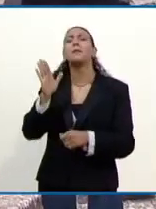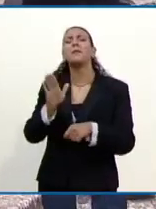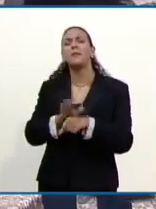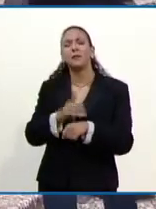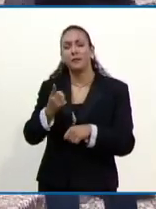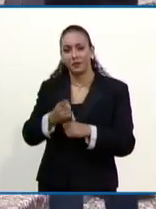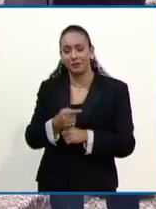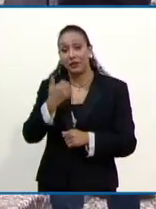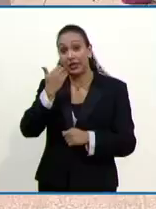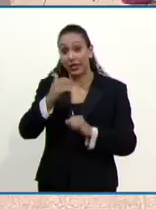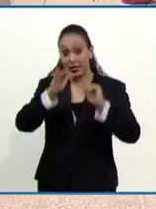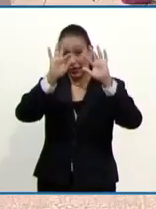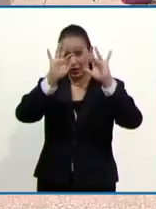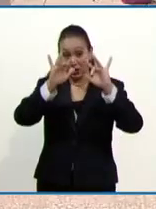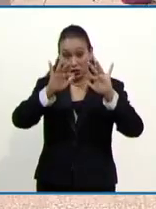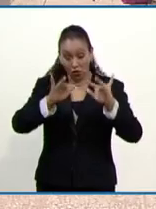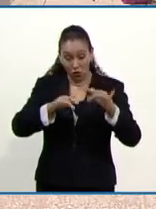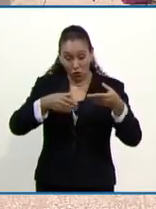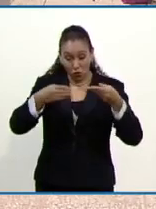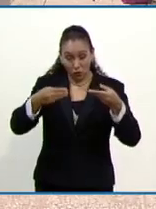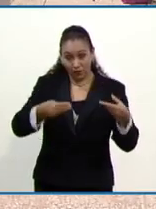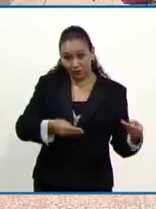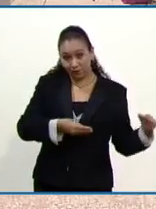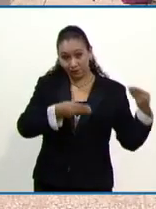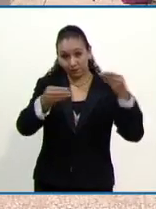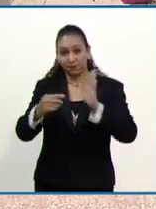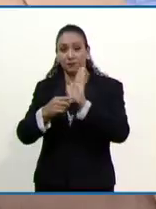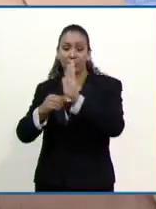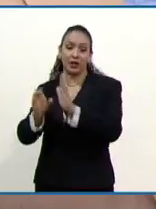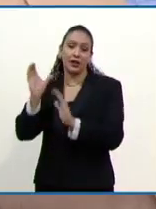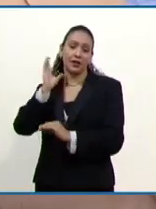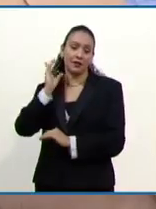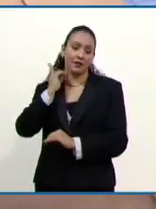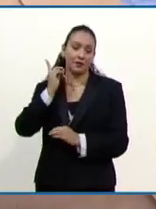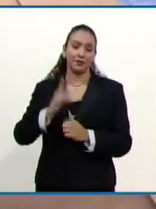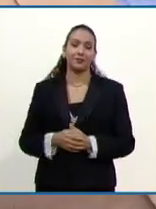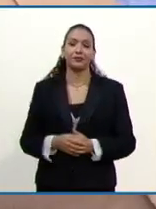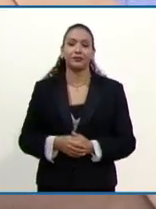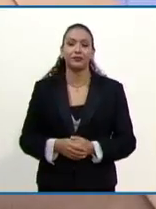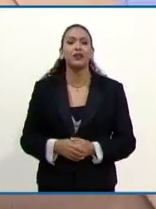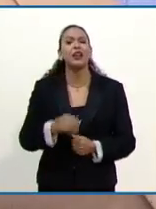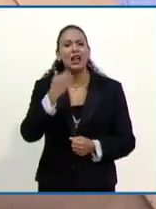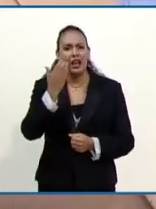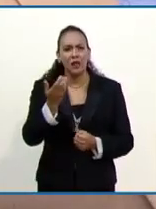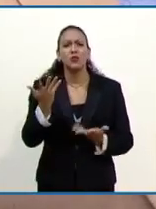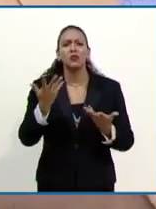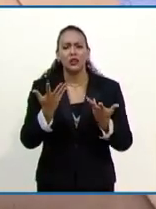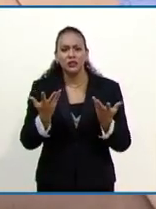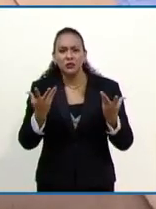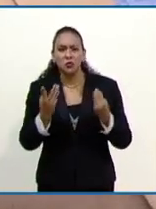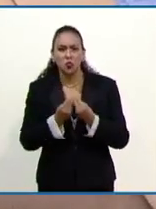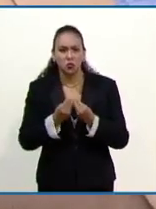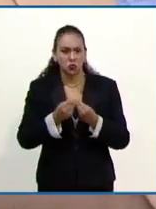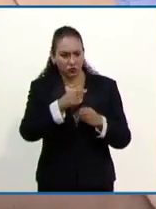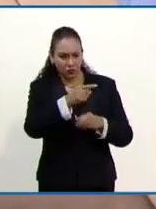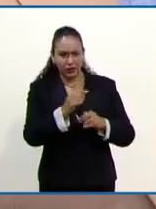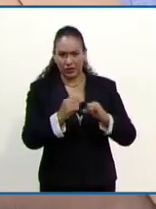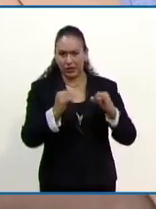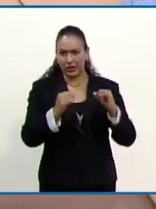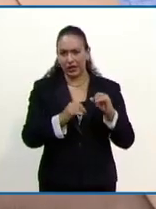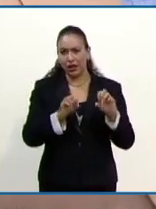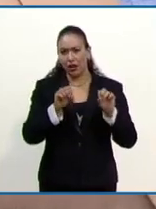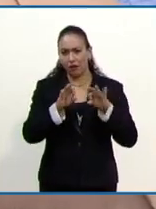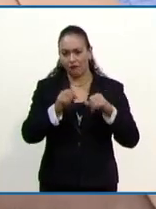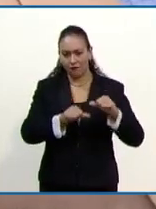documento en oficialía de partes con el fin de ser escuchados. A presentar por oficialía de partes